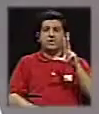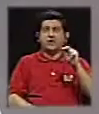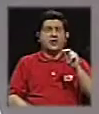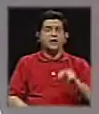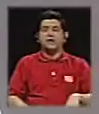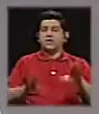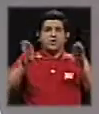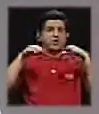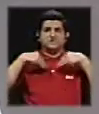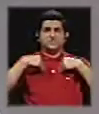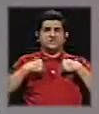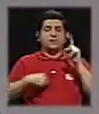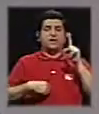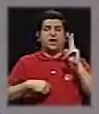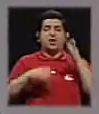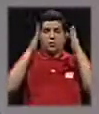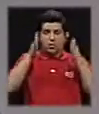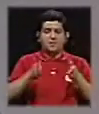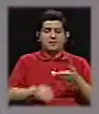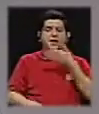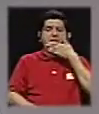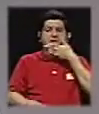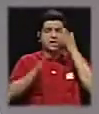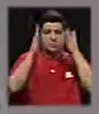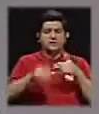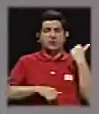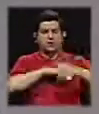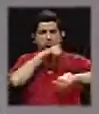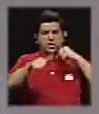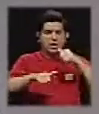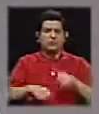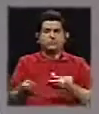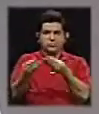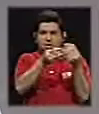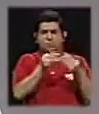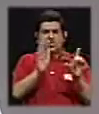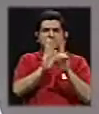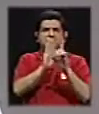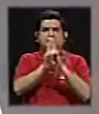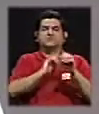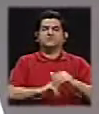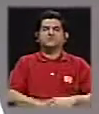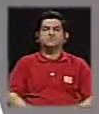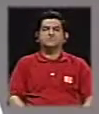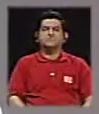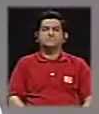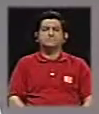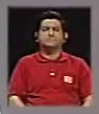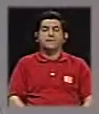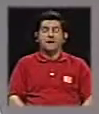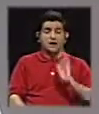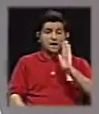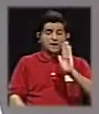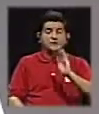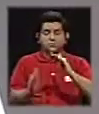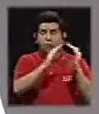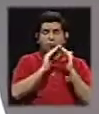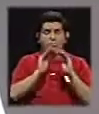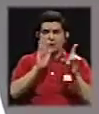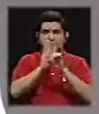grato a un compañero indígena que reivindica su derecho a la tierra. Y el derecho de su